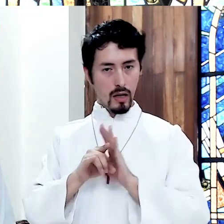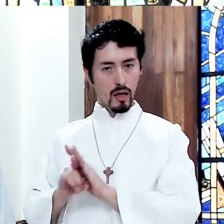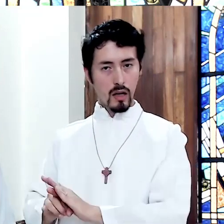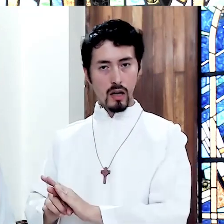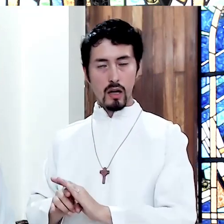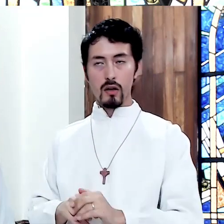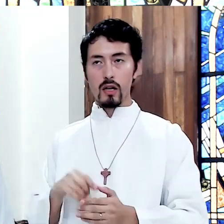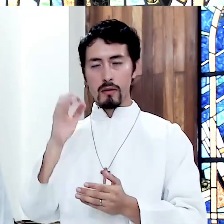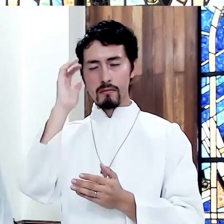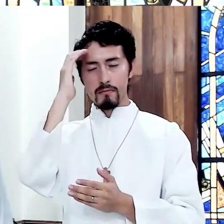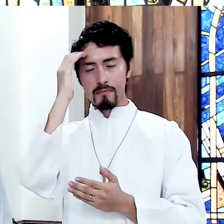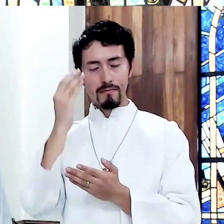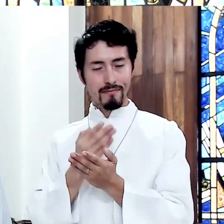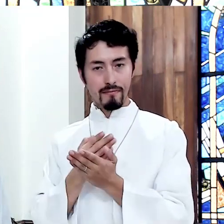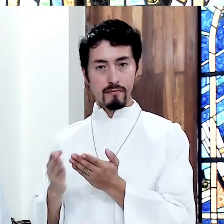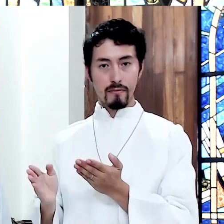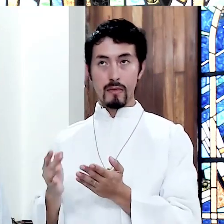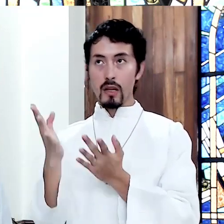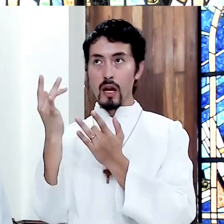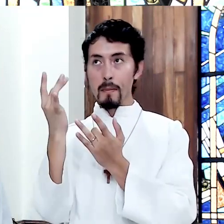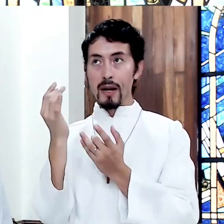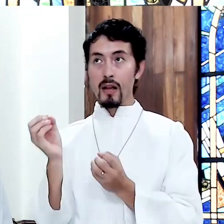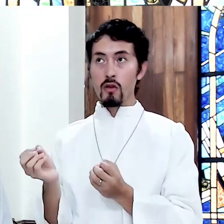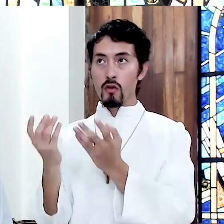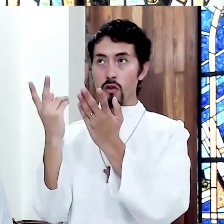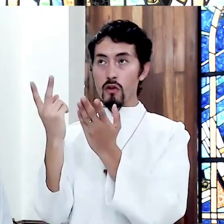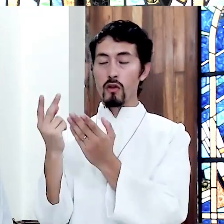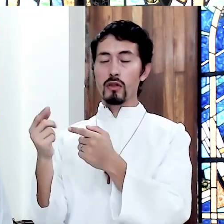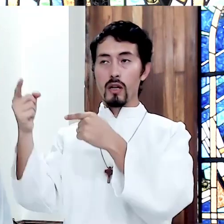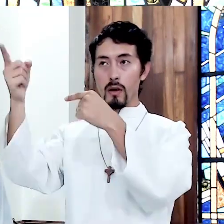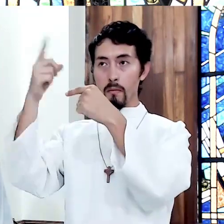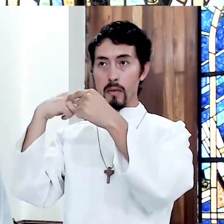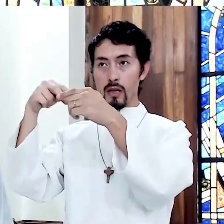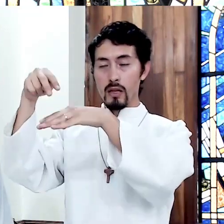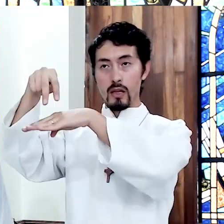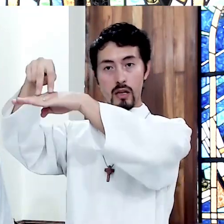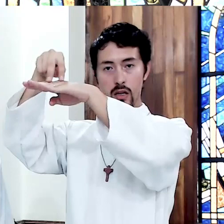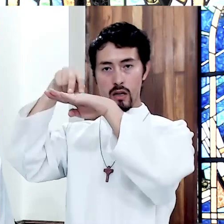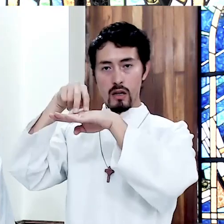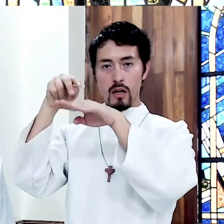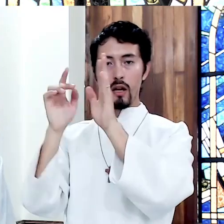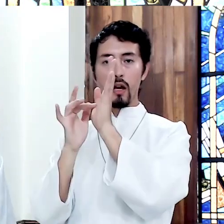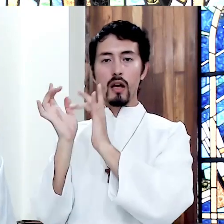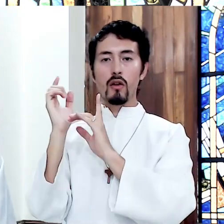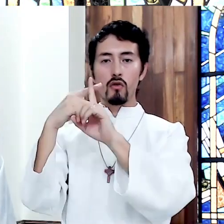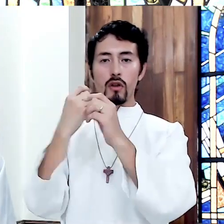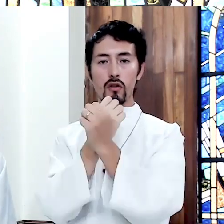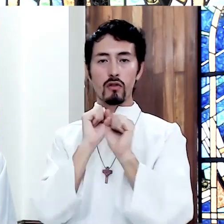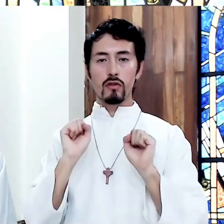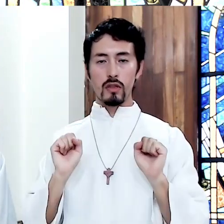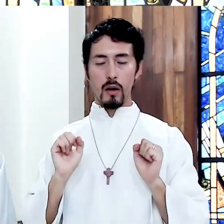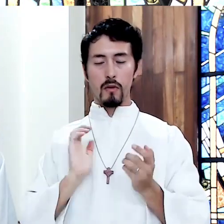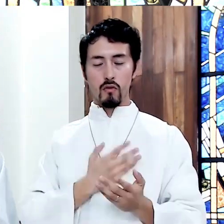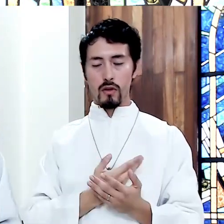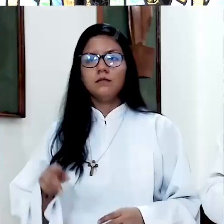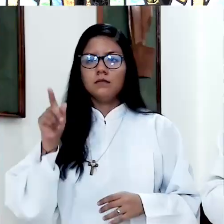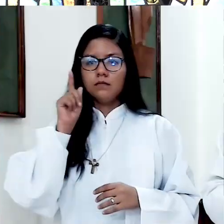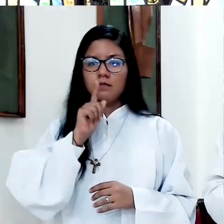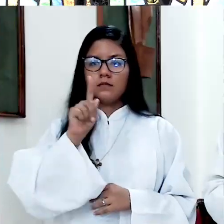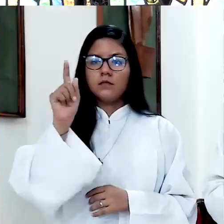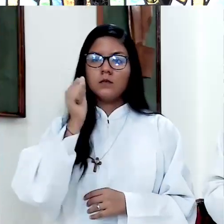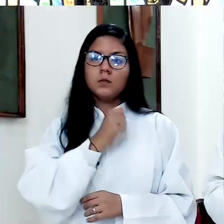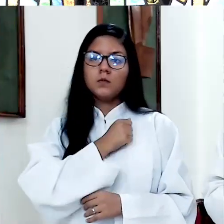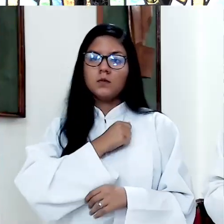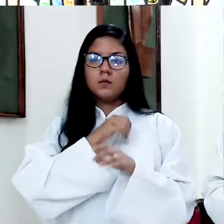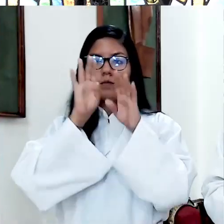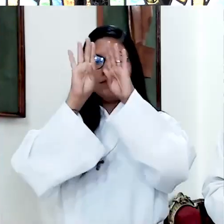perturbación, mientras esperamos la gloriosa venida de nuestro Salvador Jesucristo. Tuyo es el reino, tuyo es el